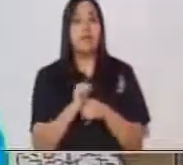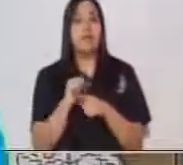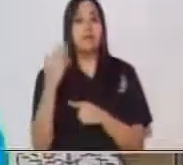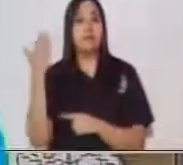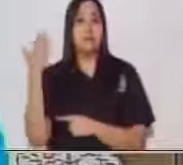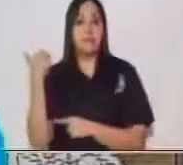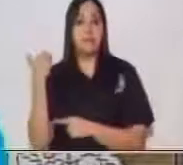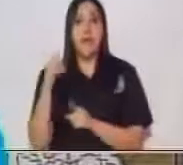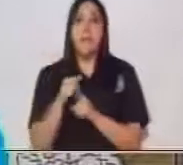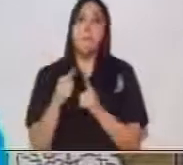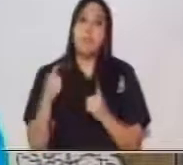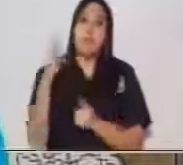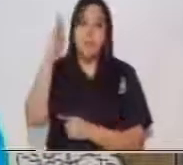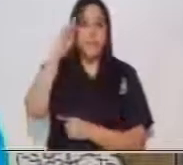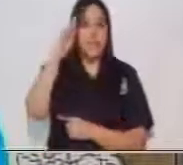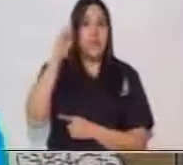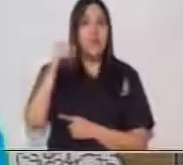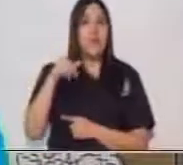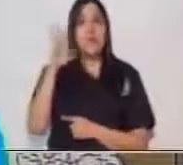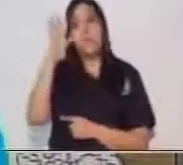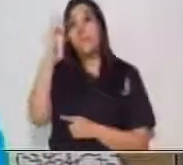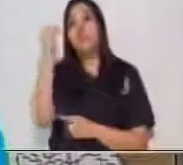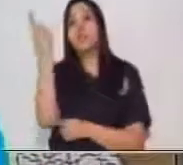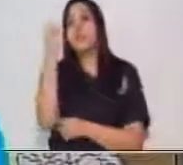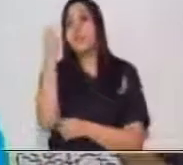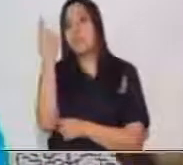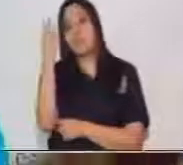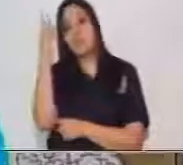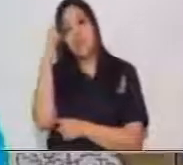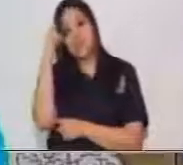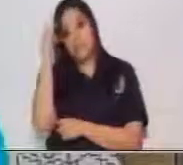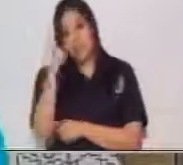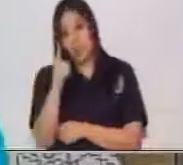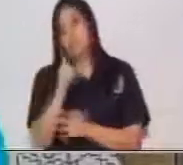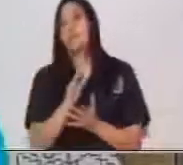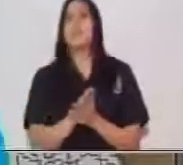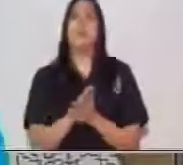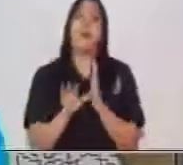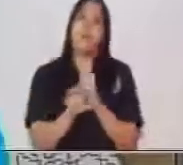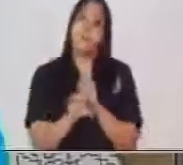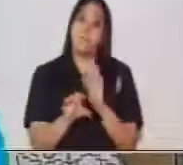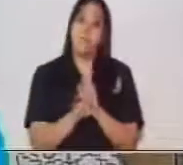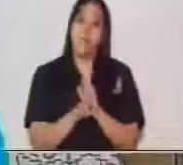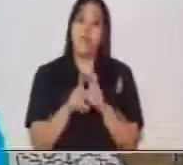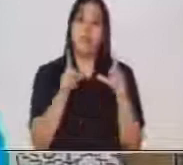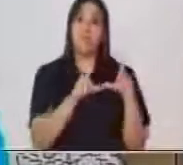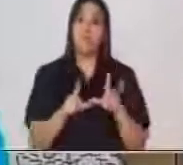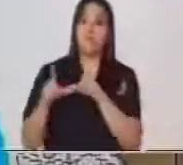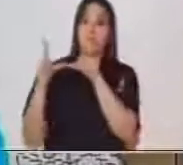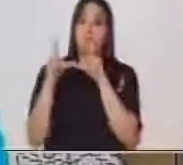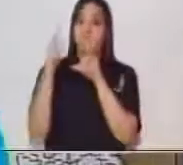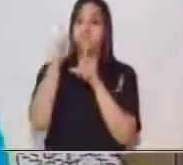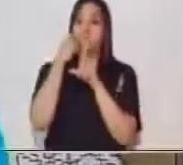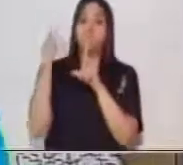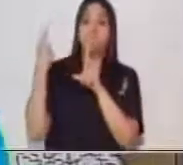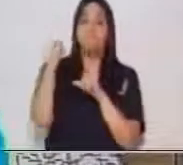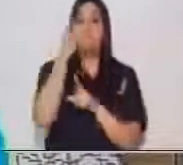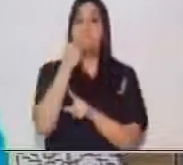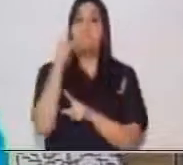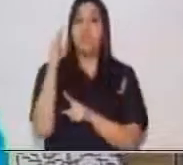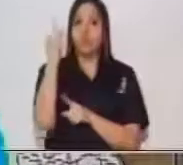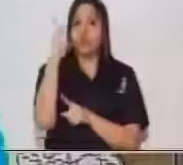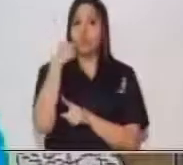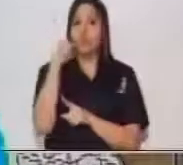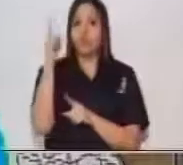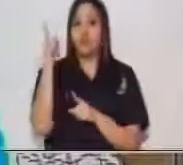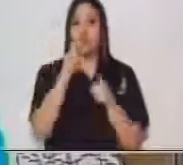a recordar lo que siempre es importante tenerlo presente. Muy bien, y dice nuestro cartel que los sustantivos